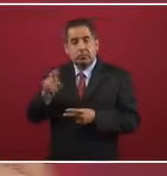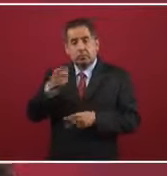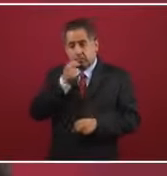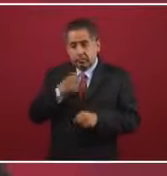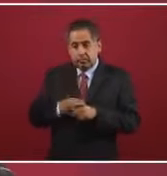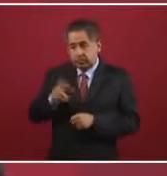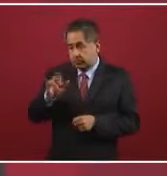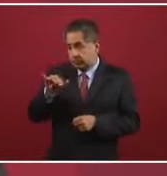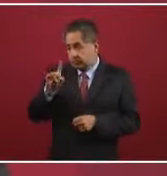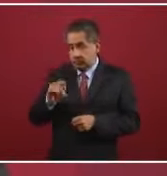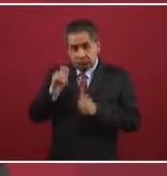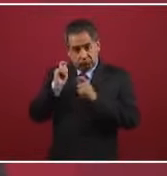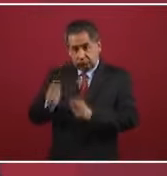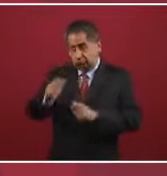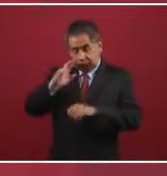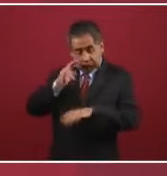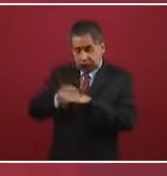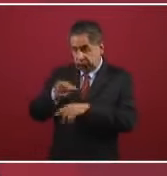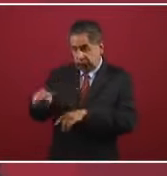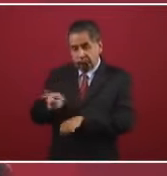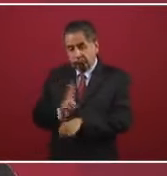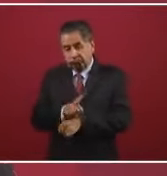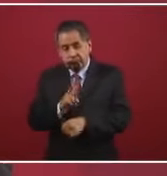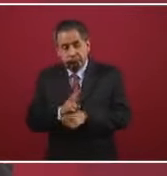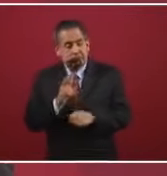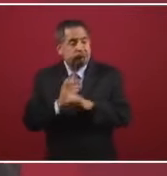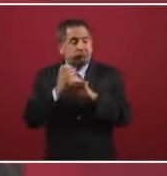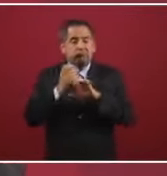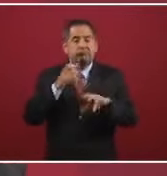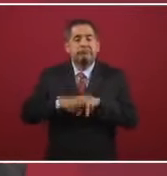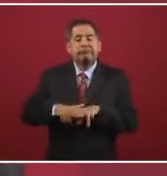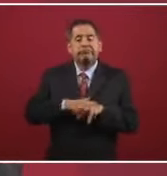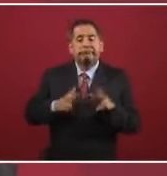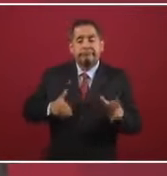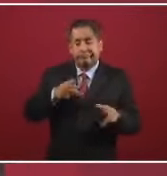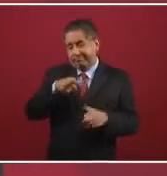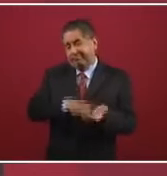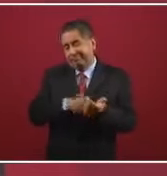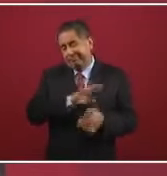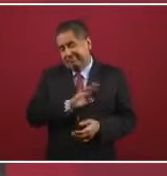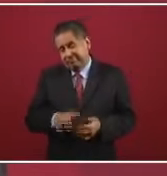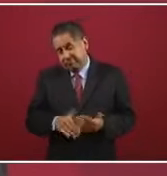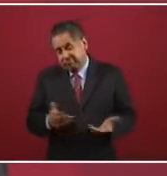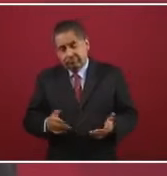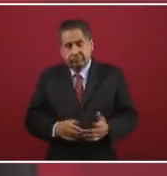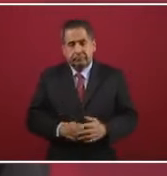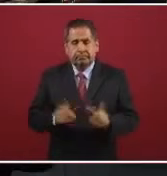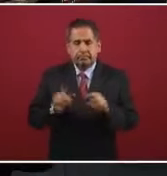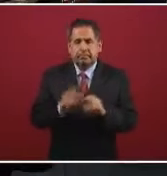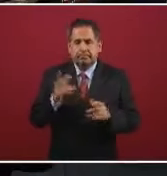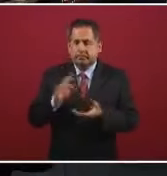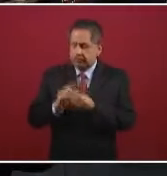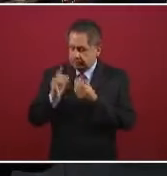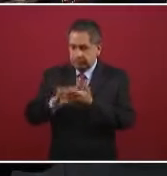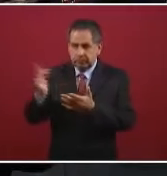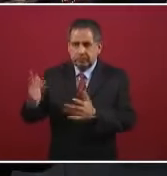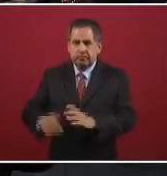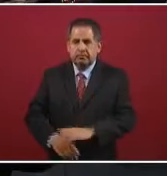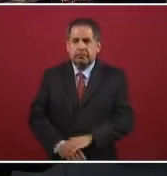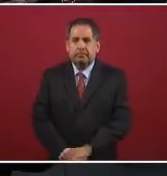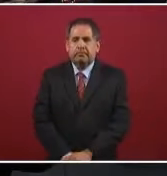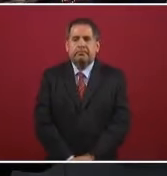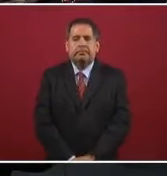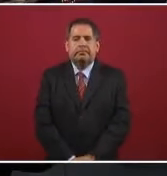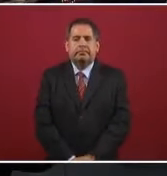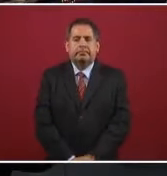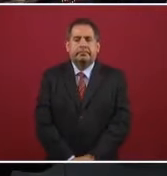Mejía, que tiene esa encomienda, y vigilar también lo del tren, porque ahí hemos tenido muertos. Bueno, muchas gracias.